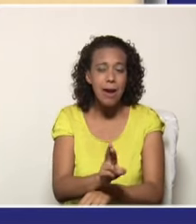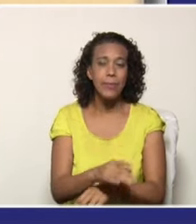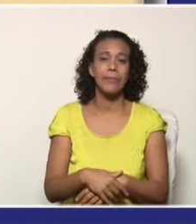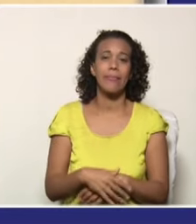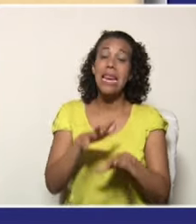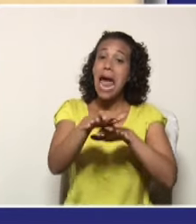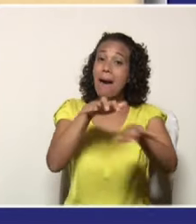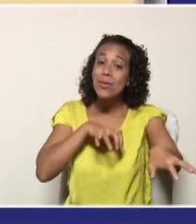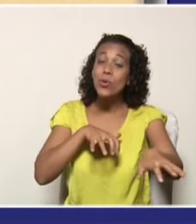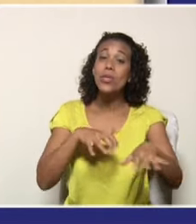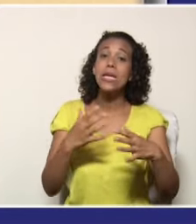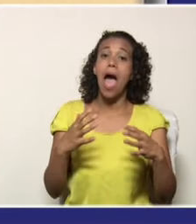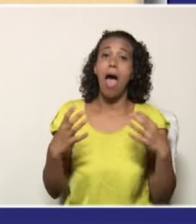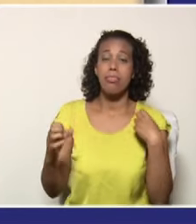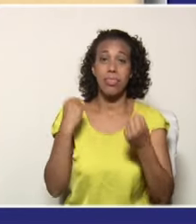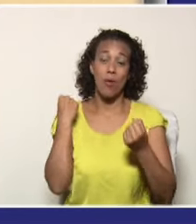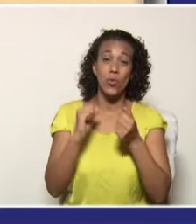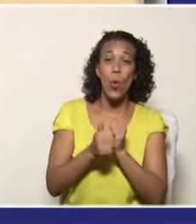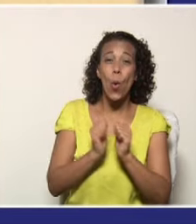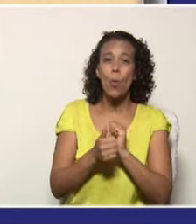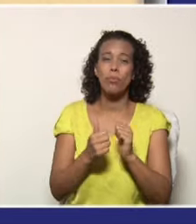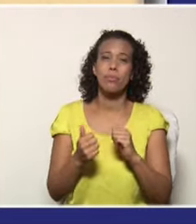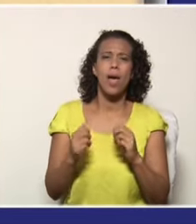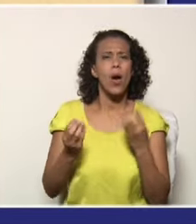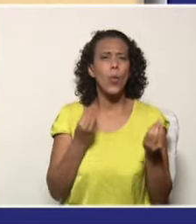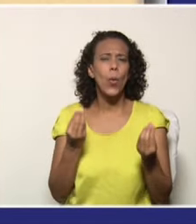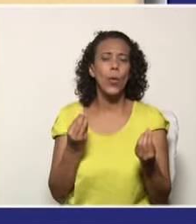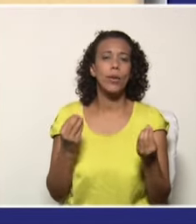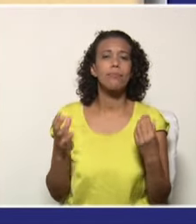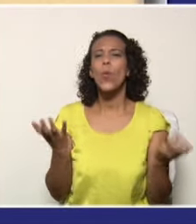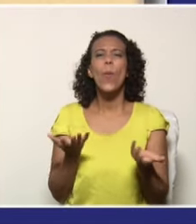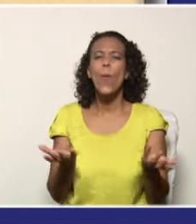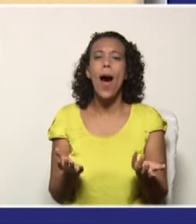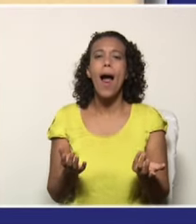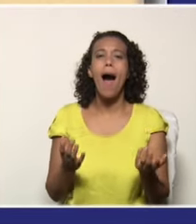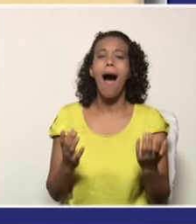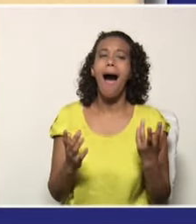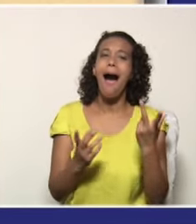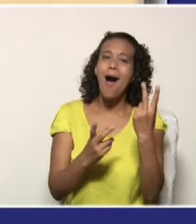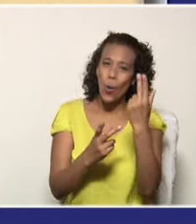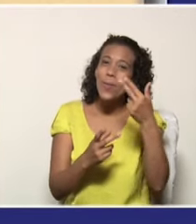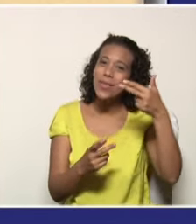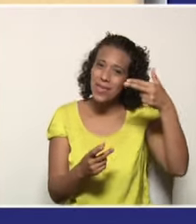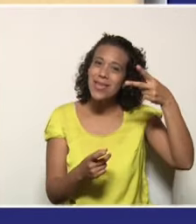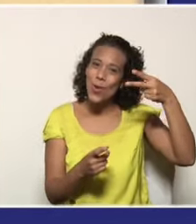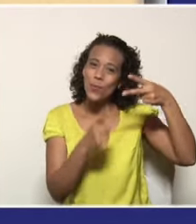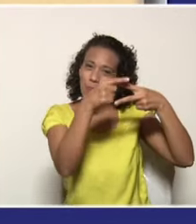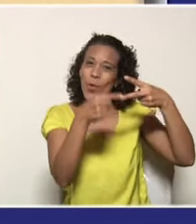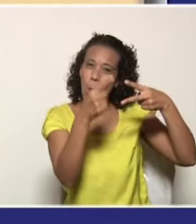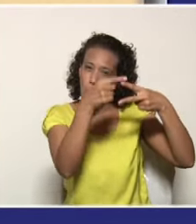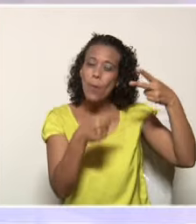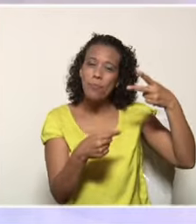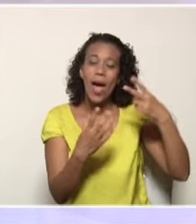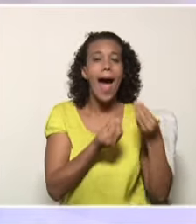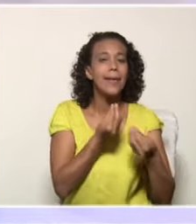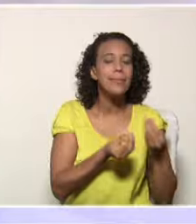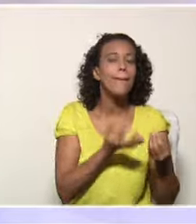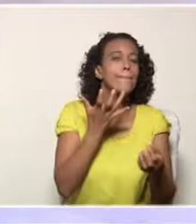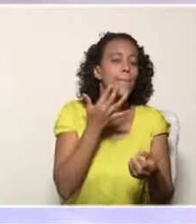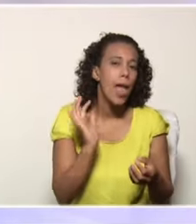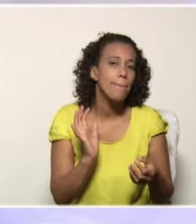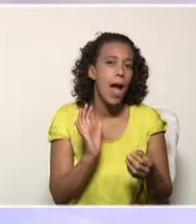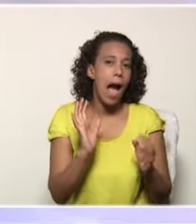La mayoría de los ejercicios, las actividades físicas y los deportes combinan estos dos tipos de ejercicios. Por ejemplo,